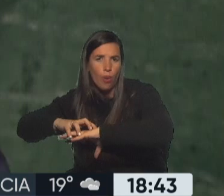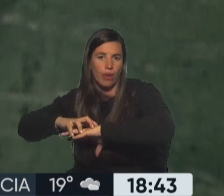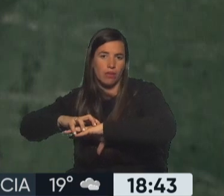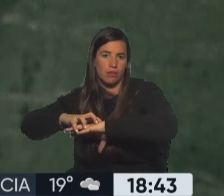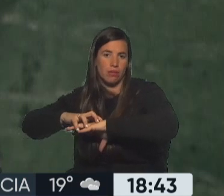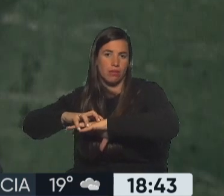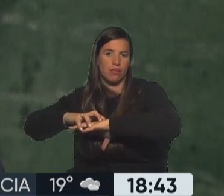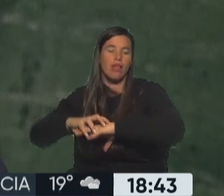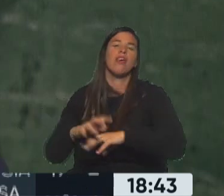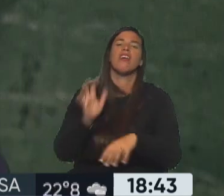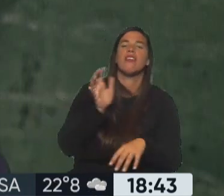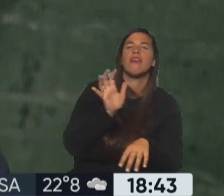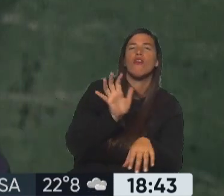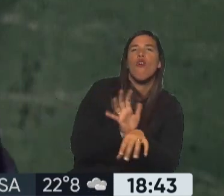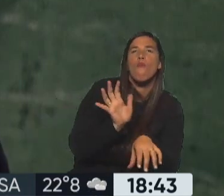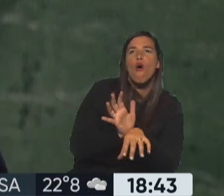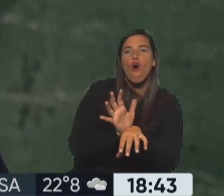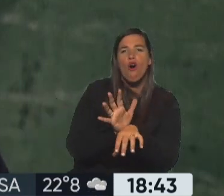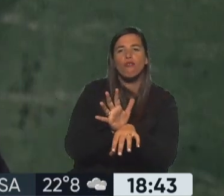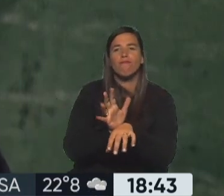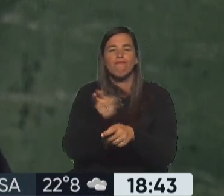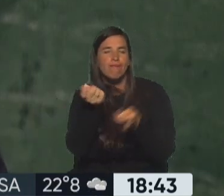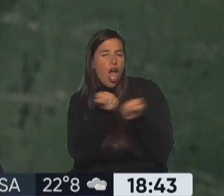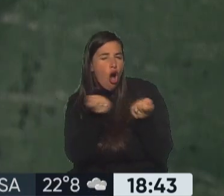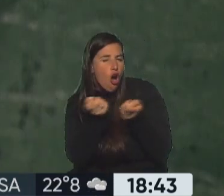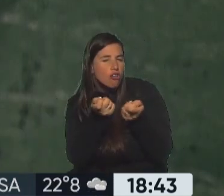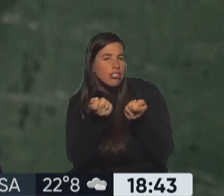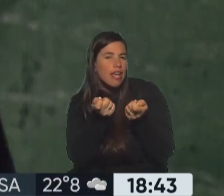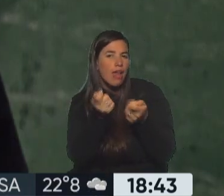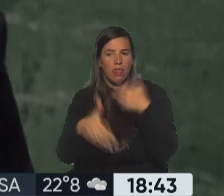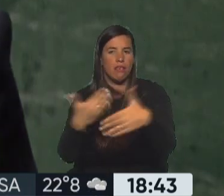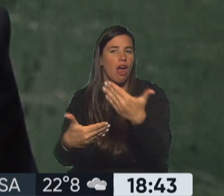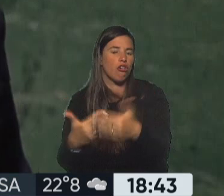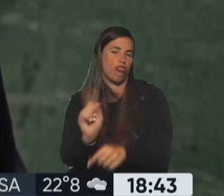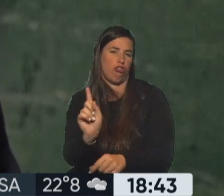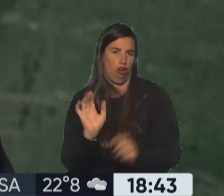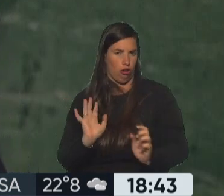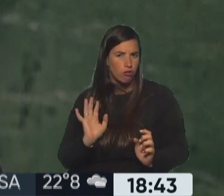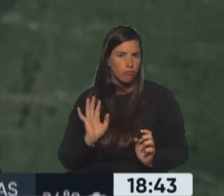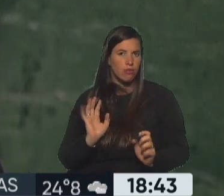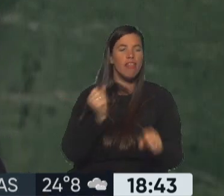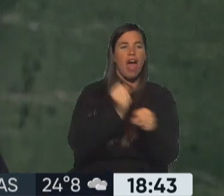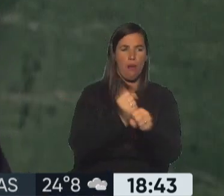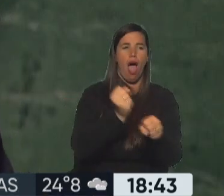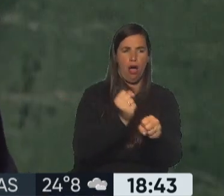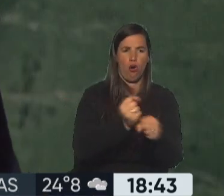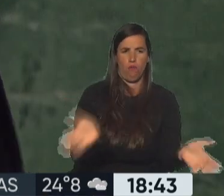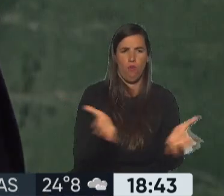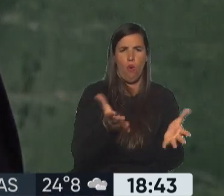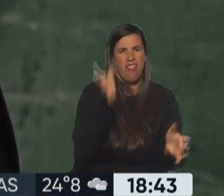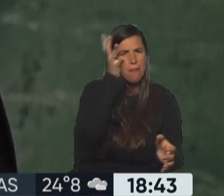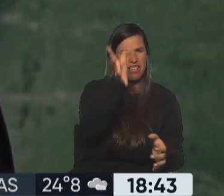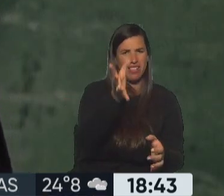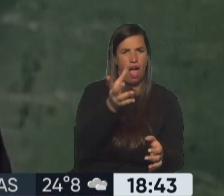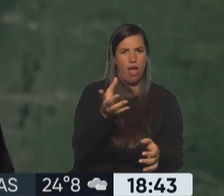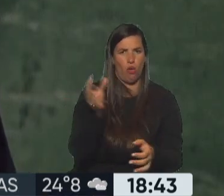antes que al desarrollo. Propician la mano de obra barata antes que la dignidad del trabajo. Ya no hay más